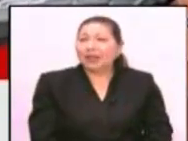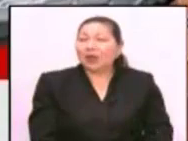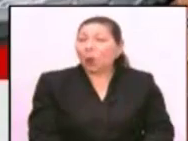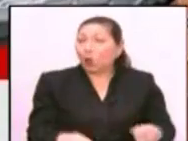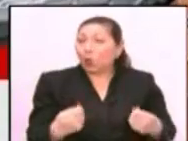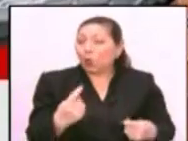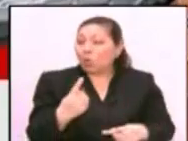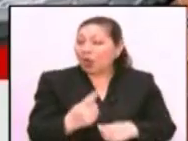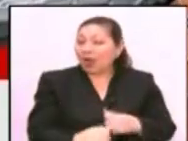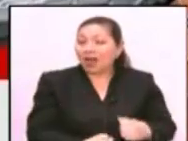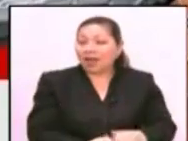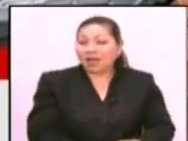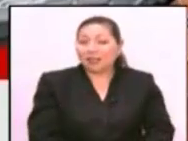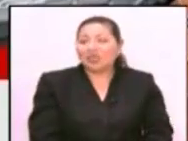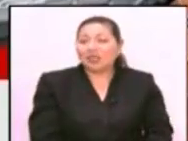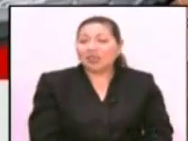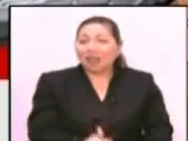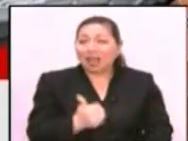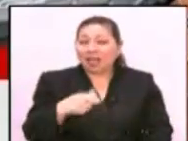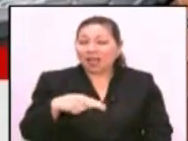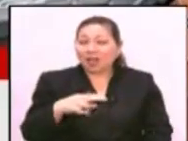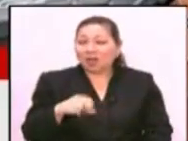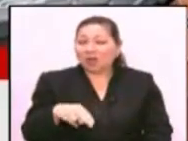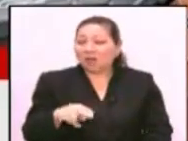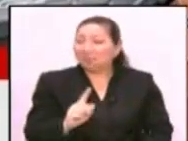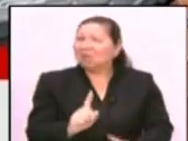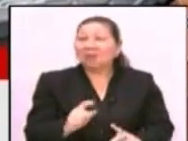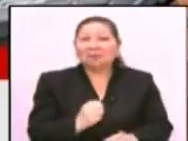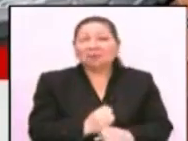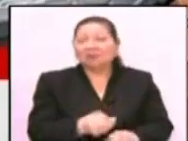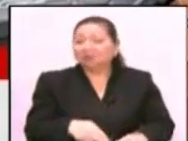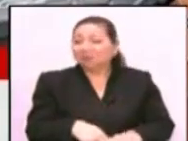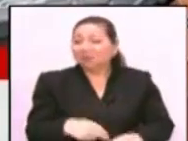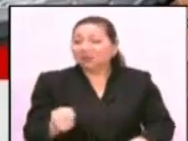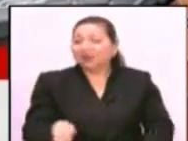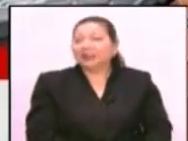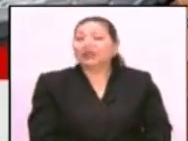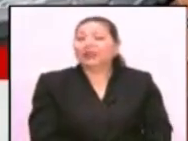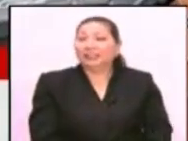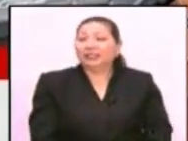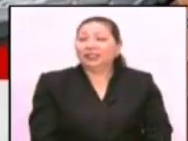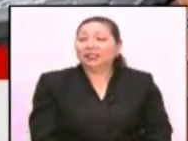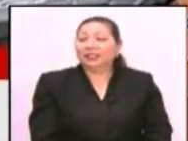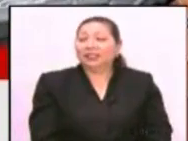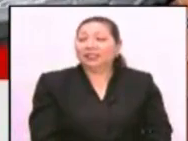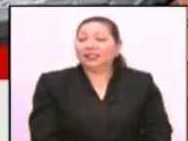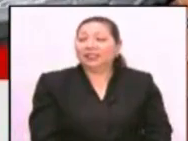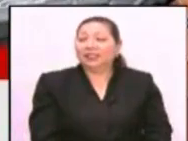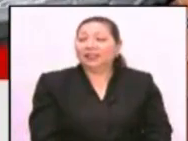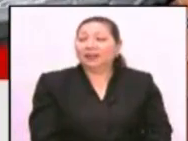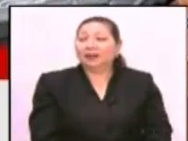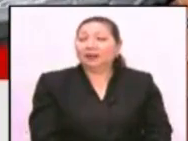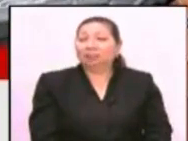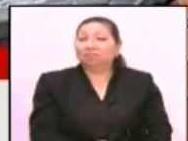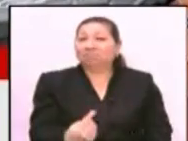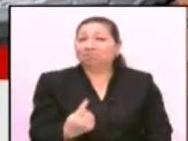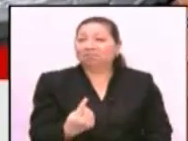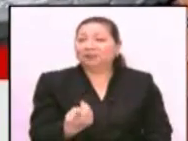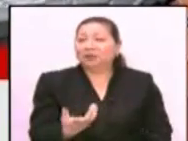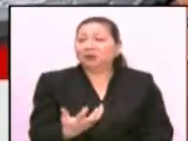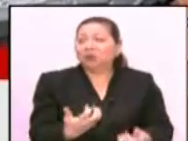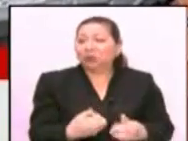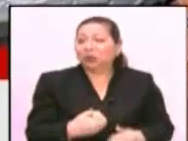cuero anualmente en Ancón 2, nos dijo que se retiraba, y se retiraba por una sencilla razón. Porque uno es